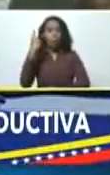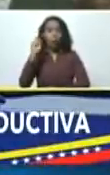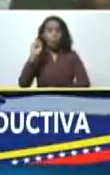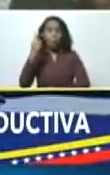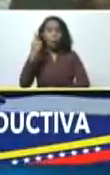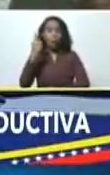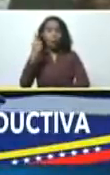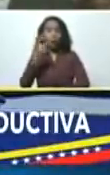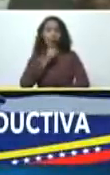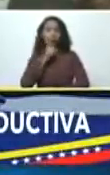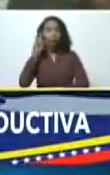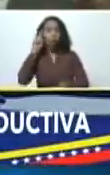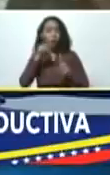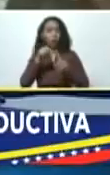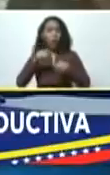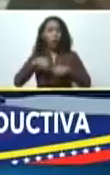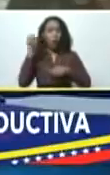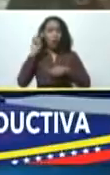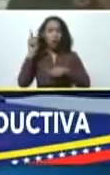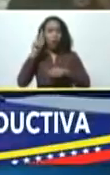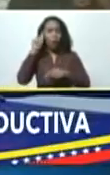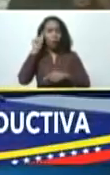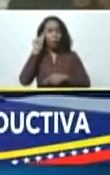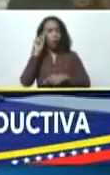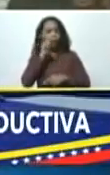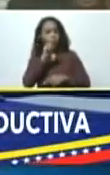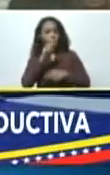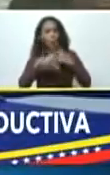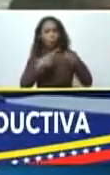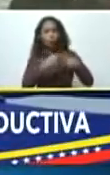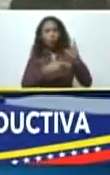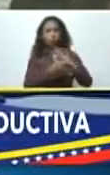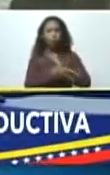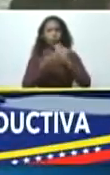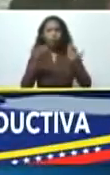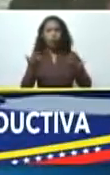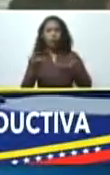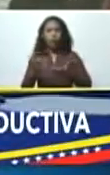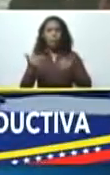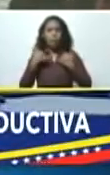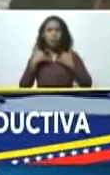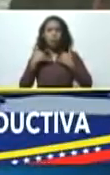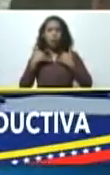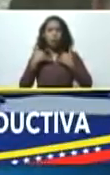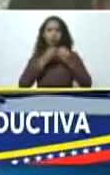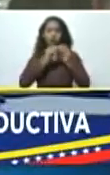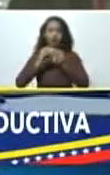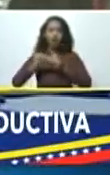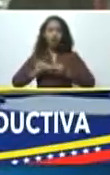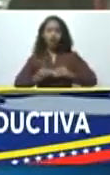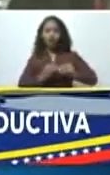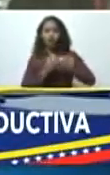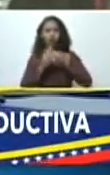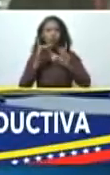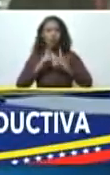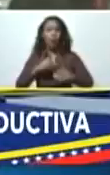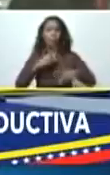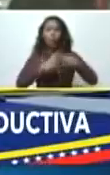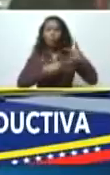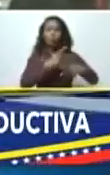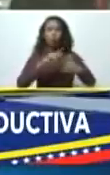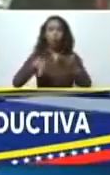el primer reto de Venezuela desde el punto de vista productivo es autoabastecerse con producción